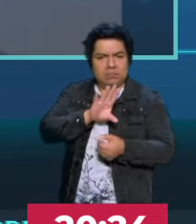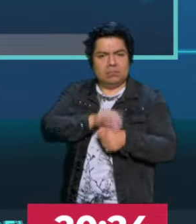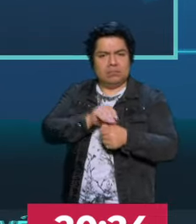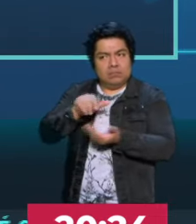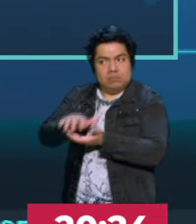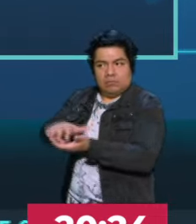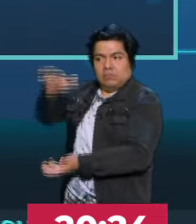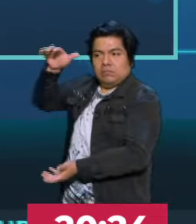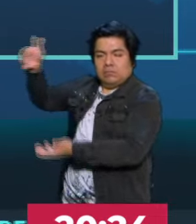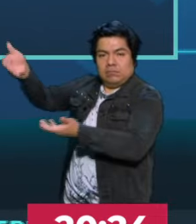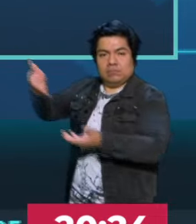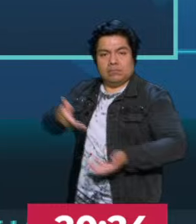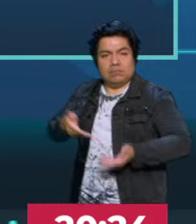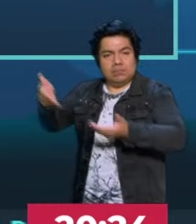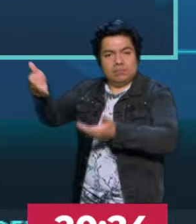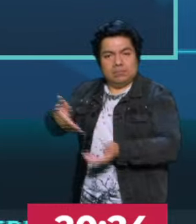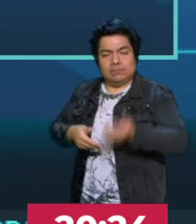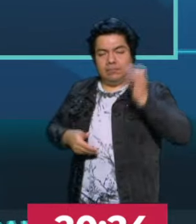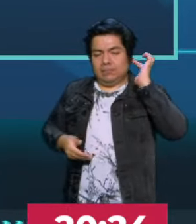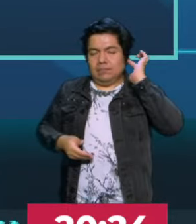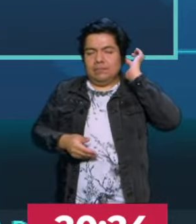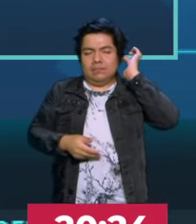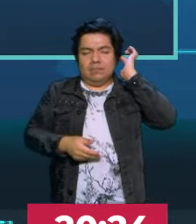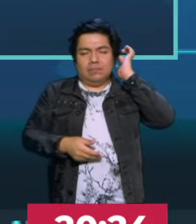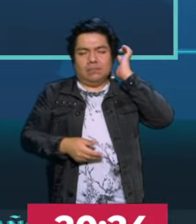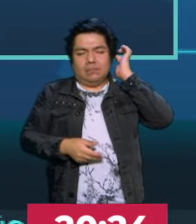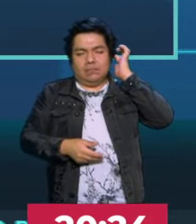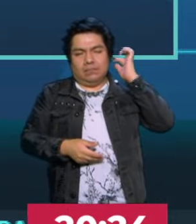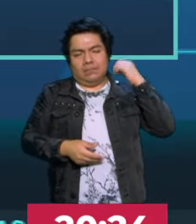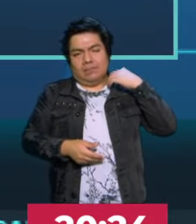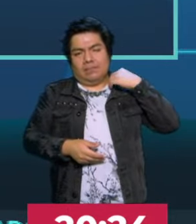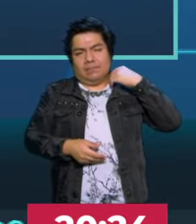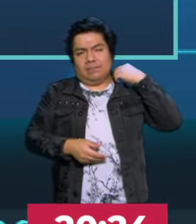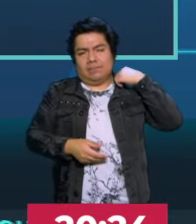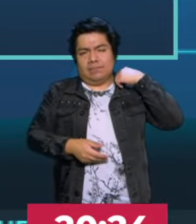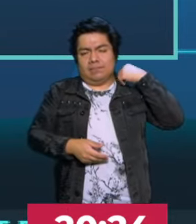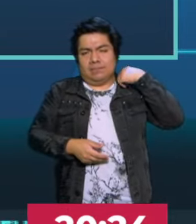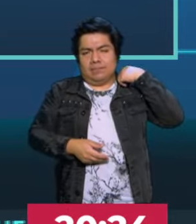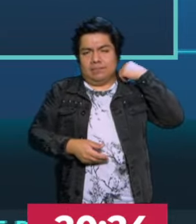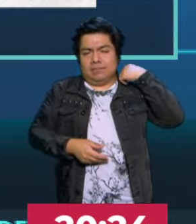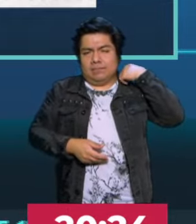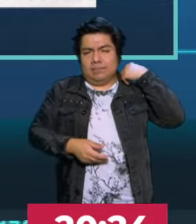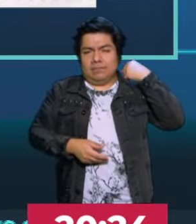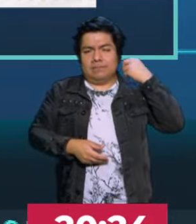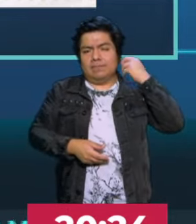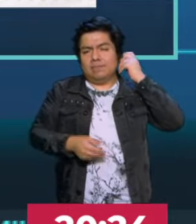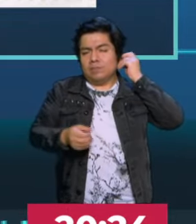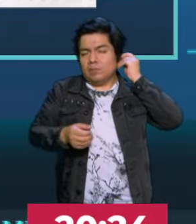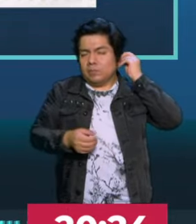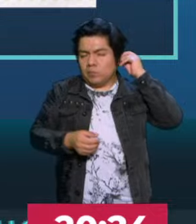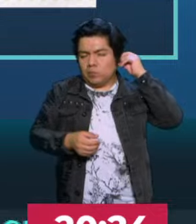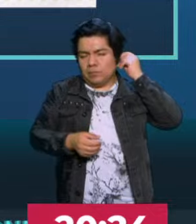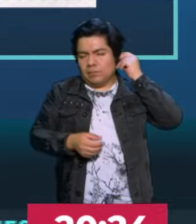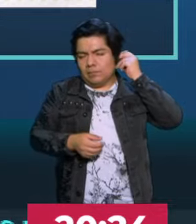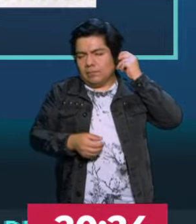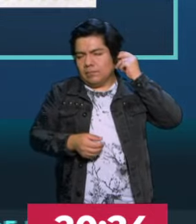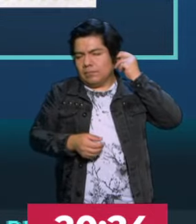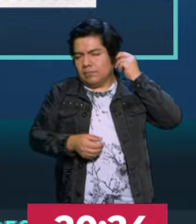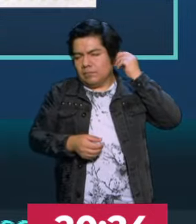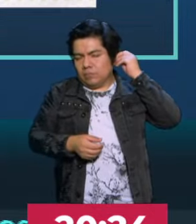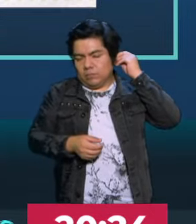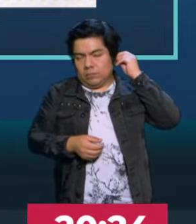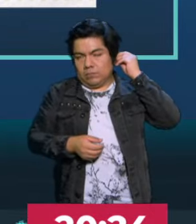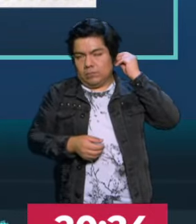en realidad estaban declarando, y además también proliferaron los permisos